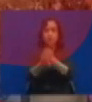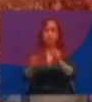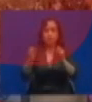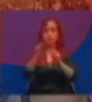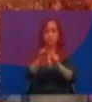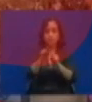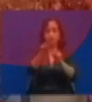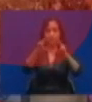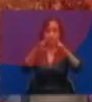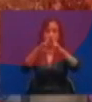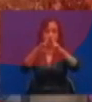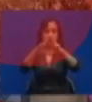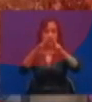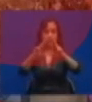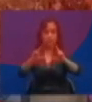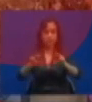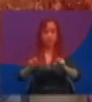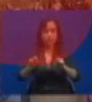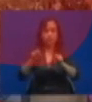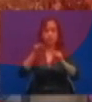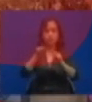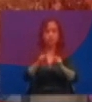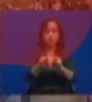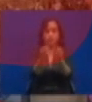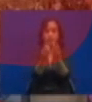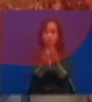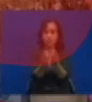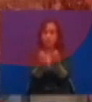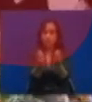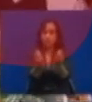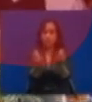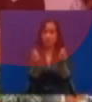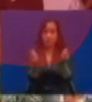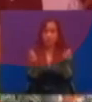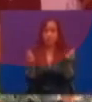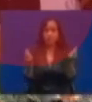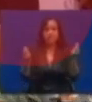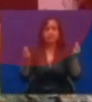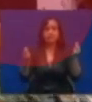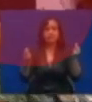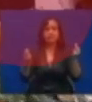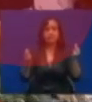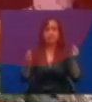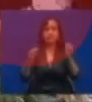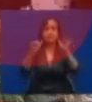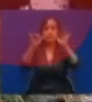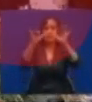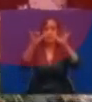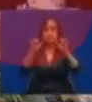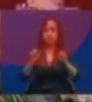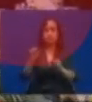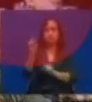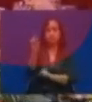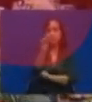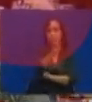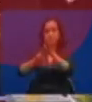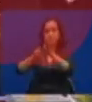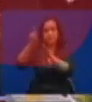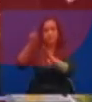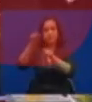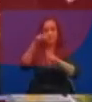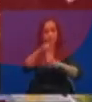empresarial nicaragüense quienes recientemente le pidieron medidas económicas para enfrentar el commit 19